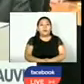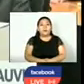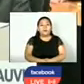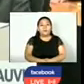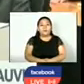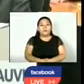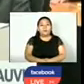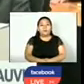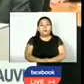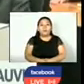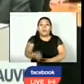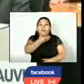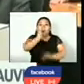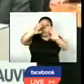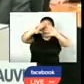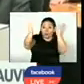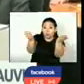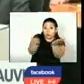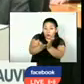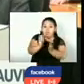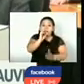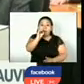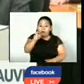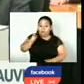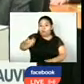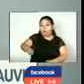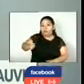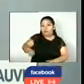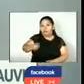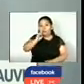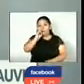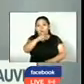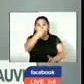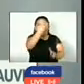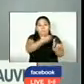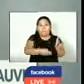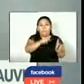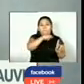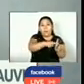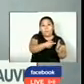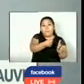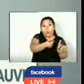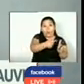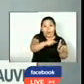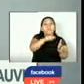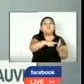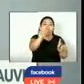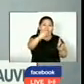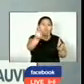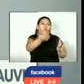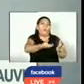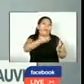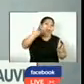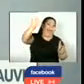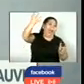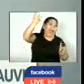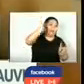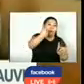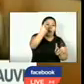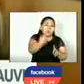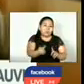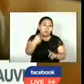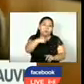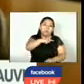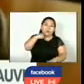En los hechos internacionales, un jurado declaró culpable a Derek Chauvin por el asesinato de George Floyd. Conozca cuántos años de